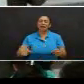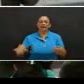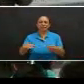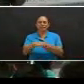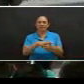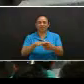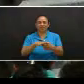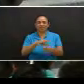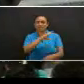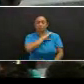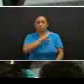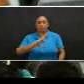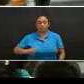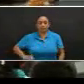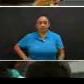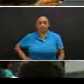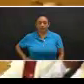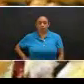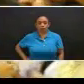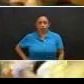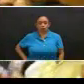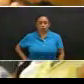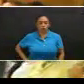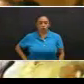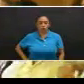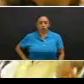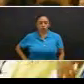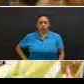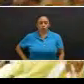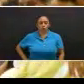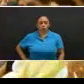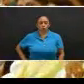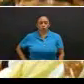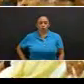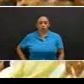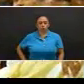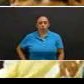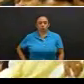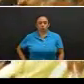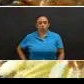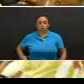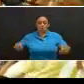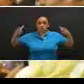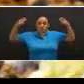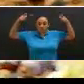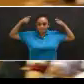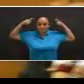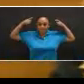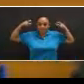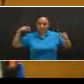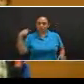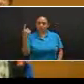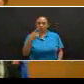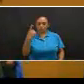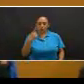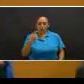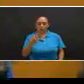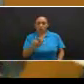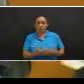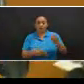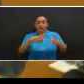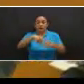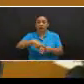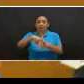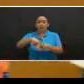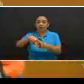de cristianos así al oeste, así con su sombrero y todo, de que van con su